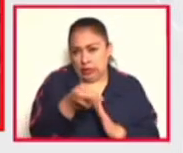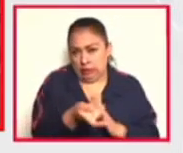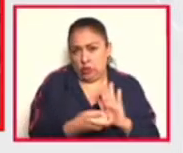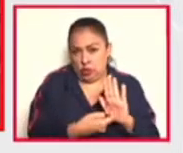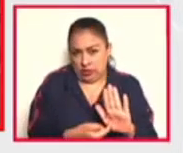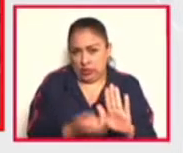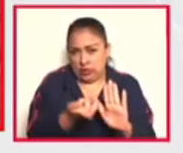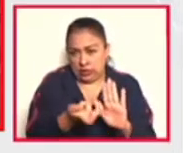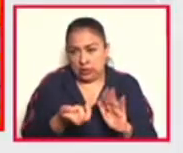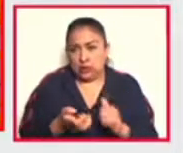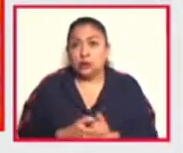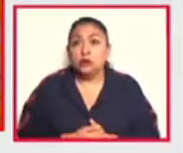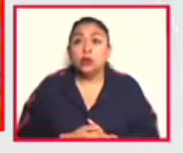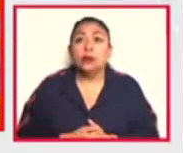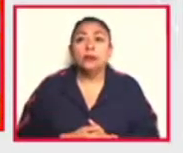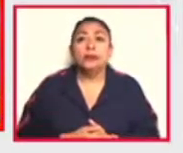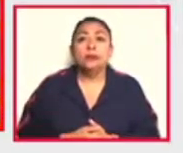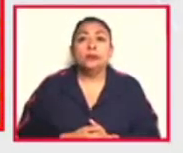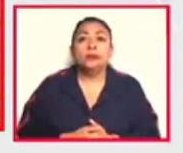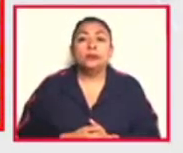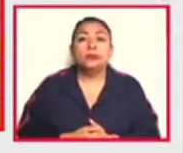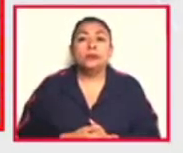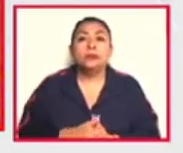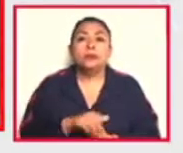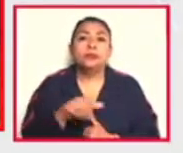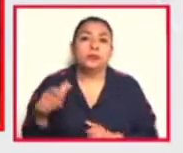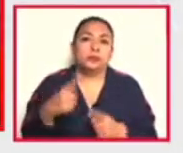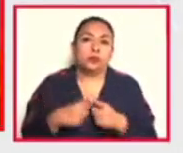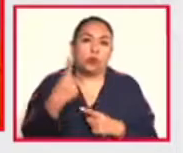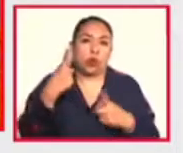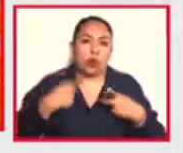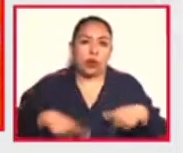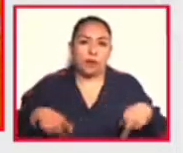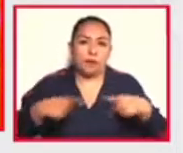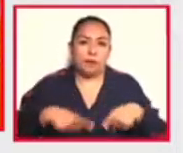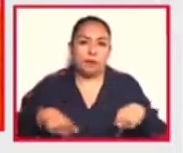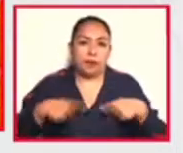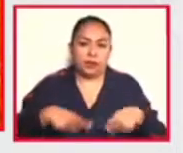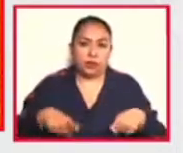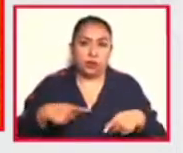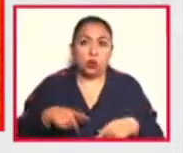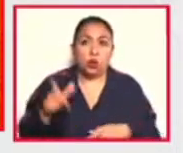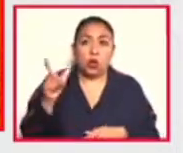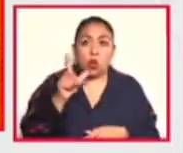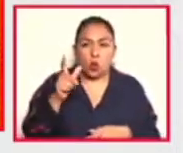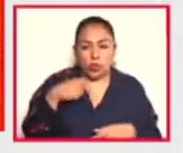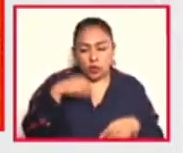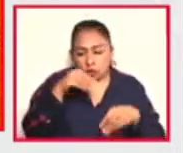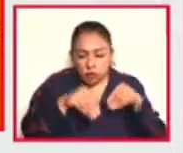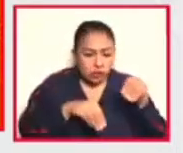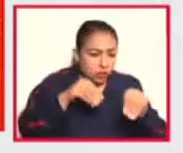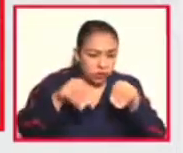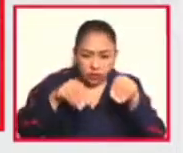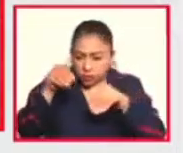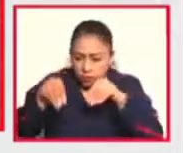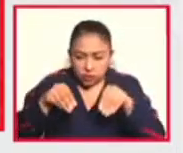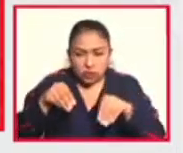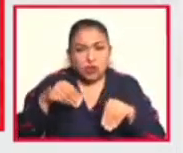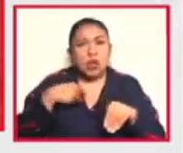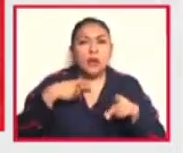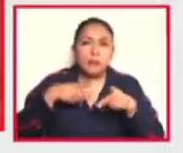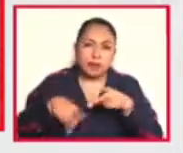Le estamos ofreciendo para una persona. Uno, cuando está arreglando el altar, pues empieza a comentar